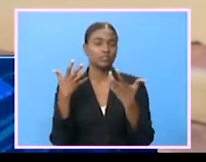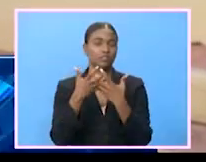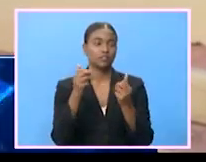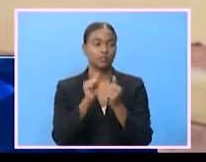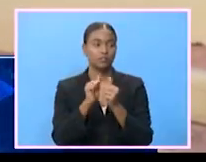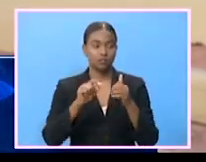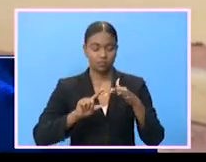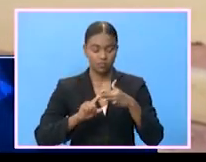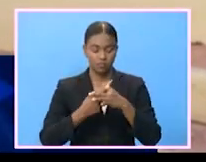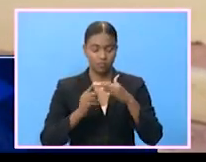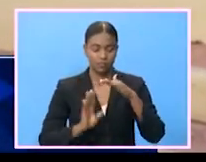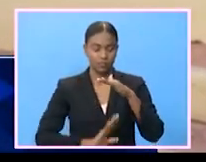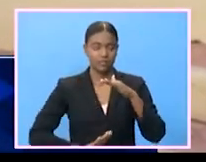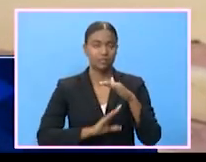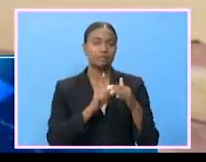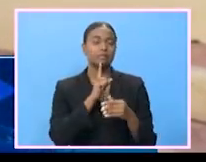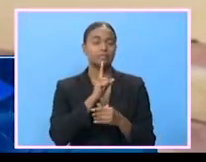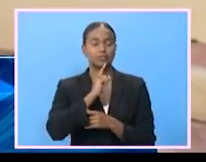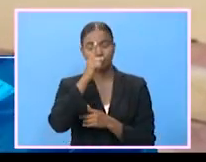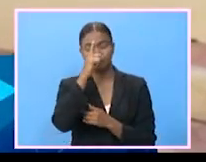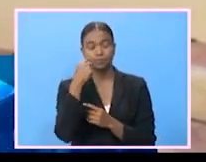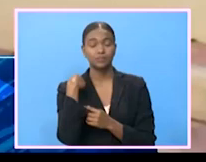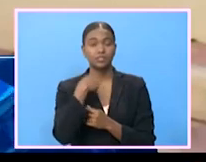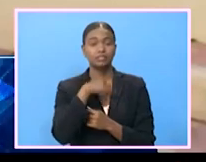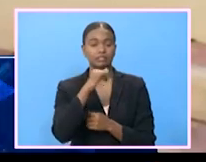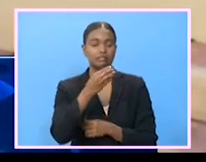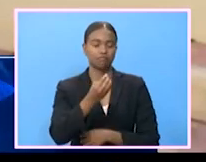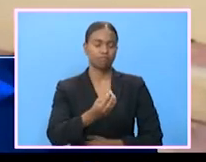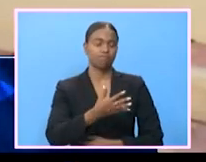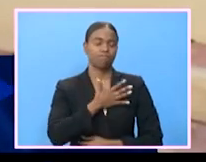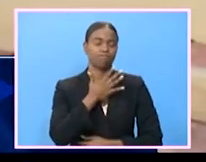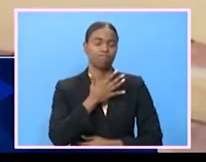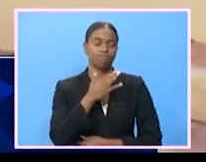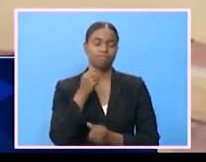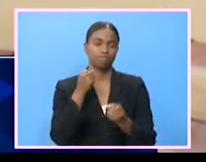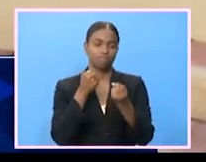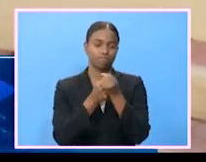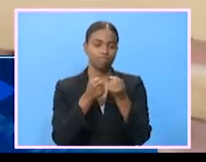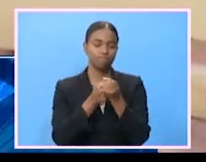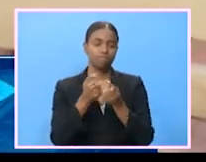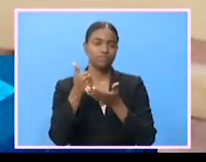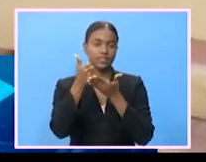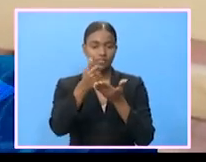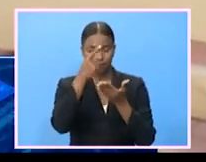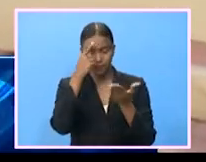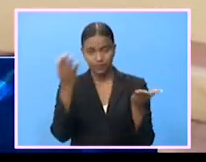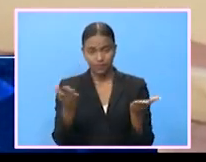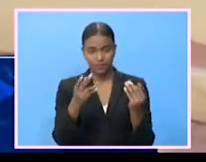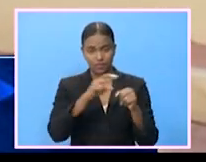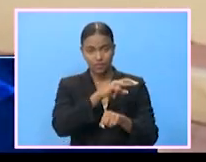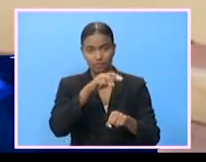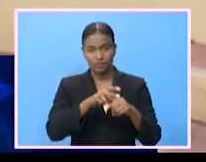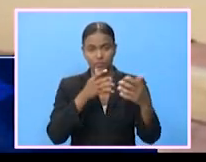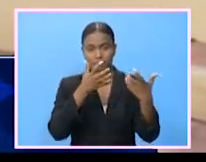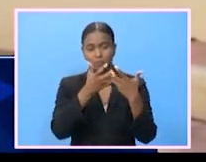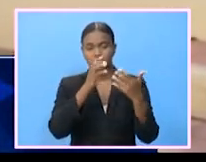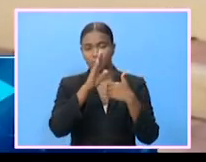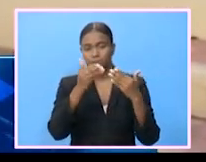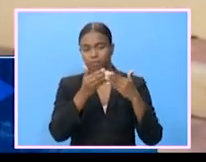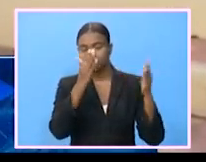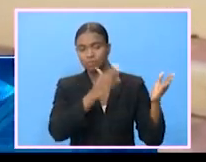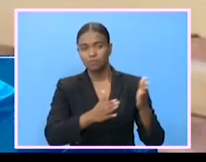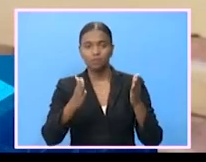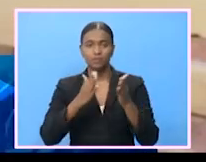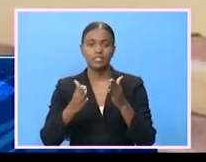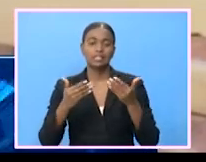nivel inicial, y realmente para nosotros es un placer trabajar en esta regional, en todos los procesos